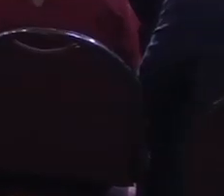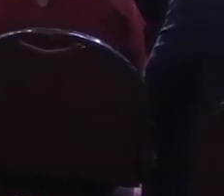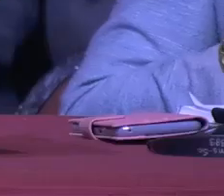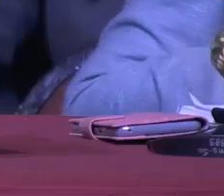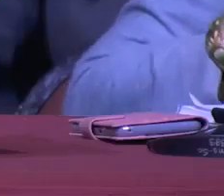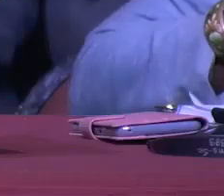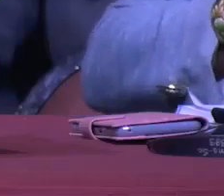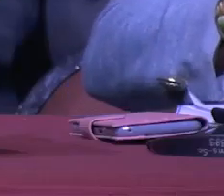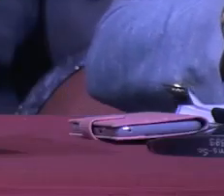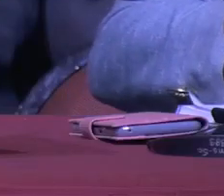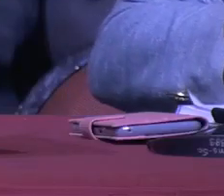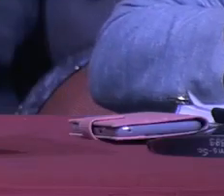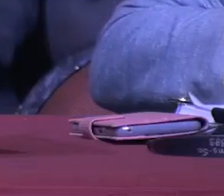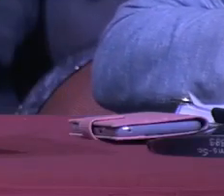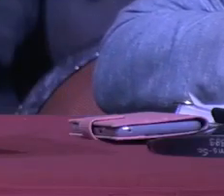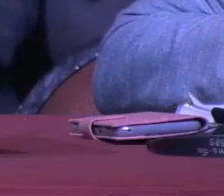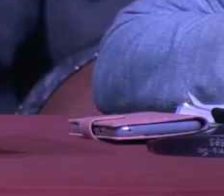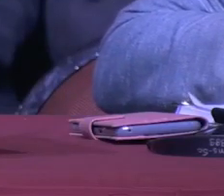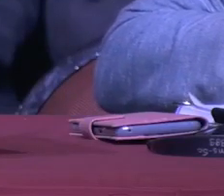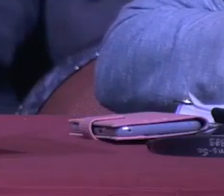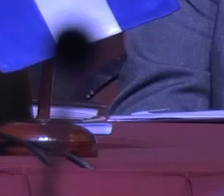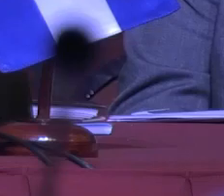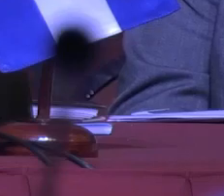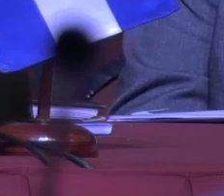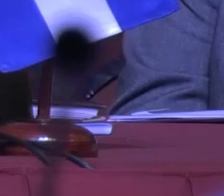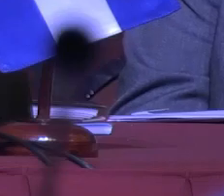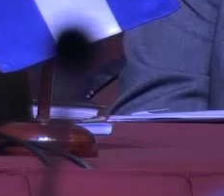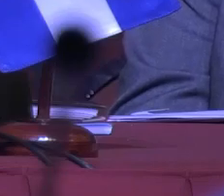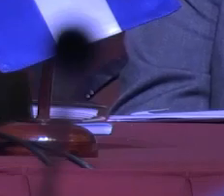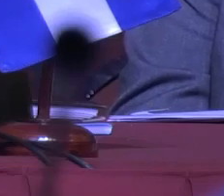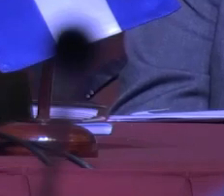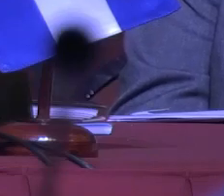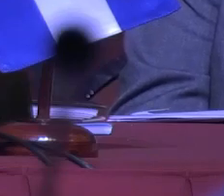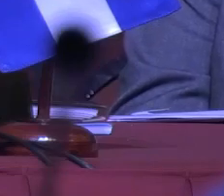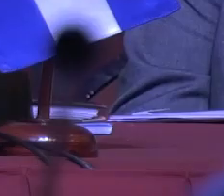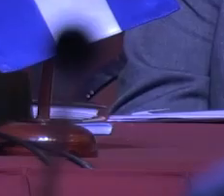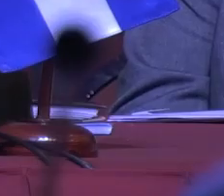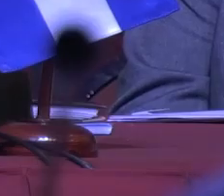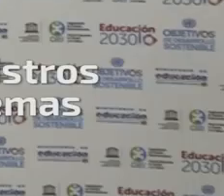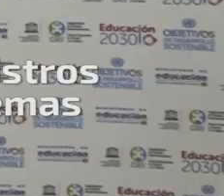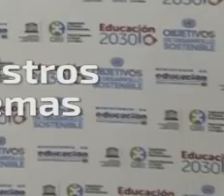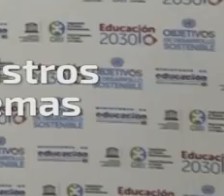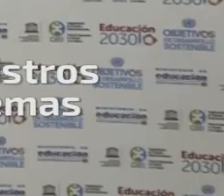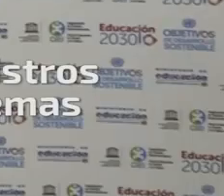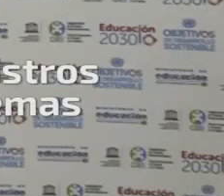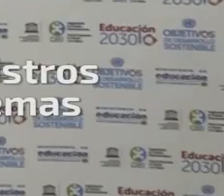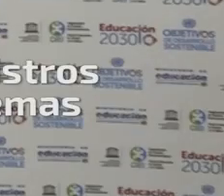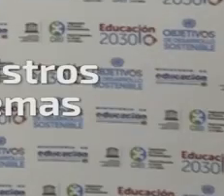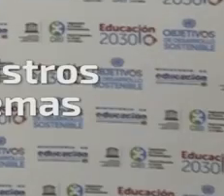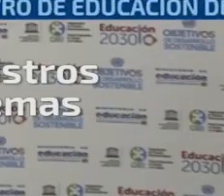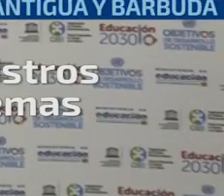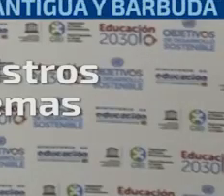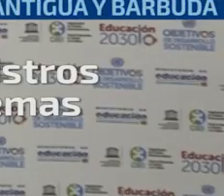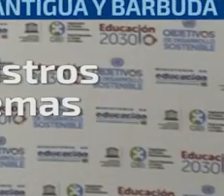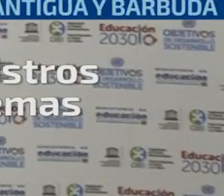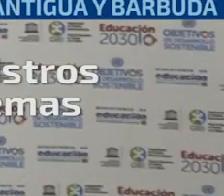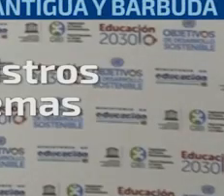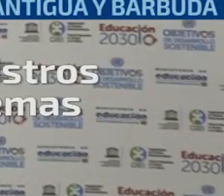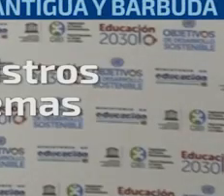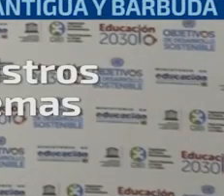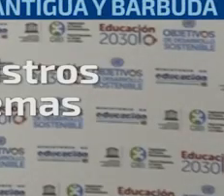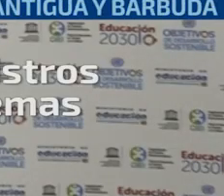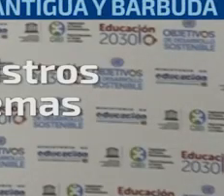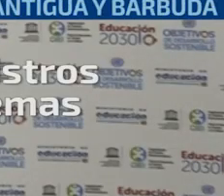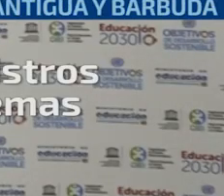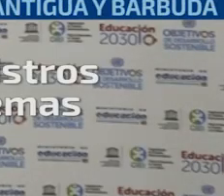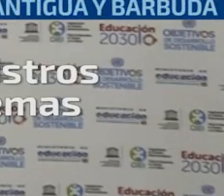organizaciones regionales e internacionales de carácter multilateral y la sociedad civil. What we're realizing from this meeting,